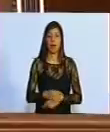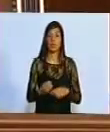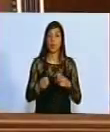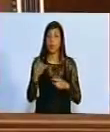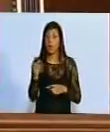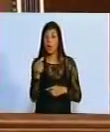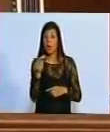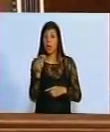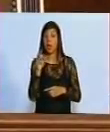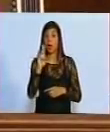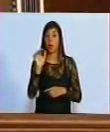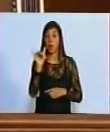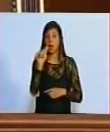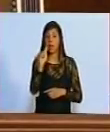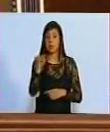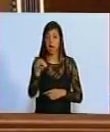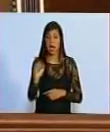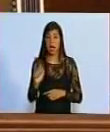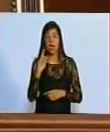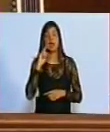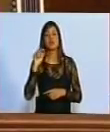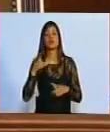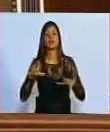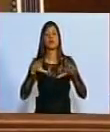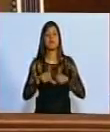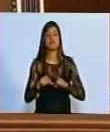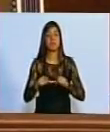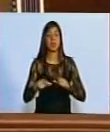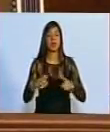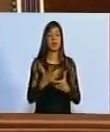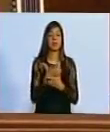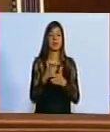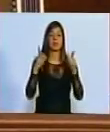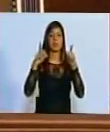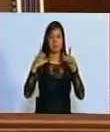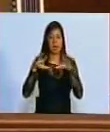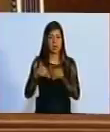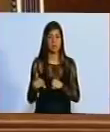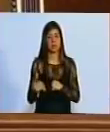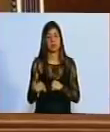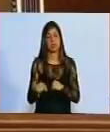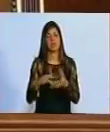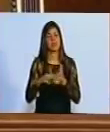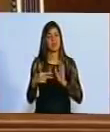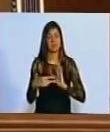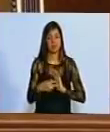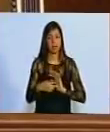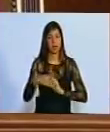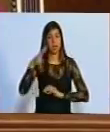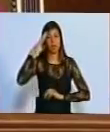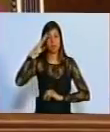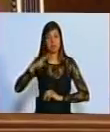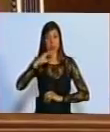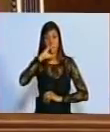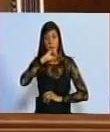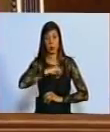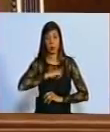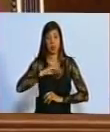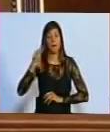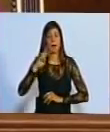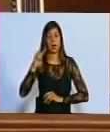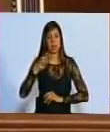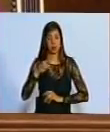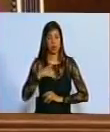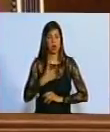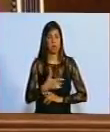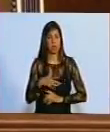Guayana significó justamente no solamente que ahora nuestras fuerzas patriotas tuvieran acceso